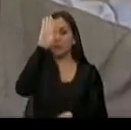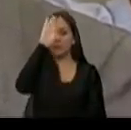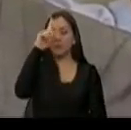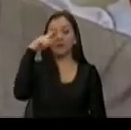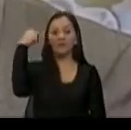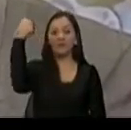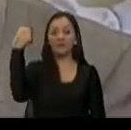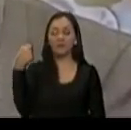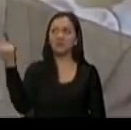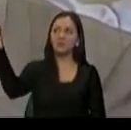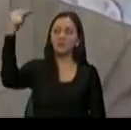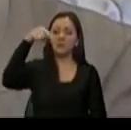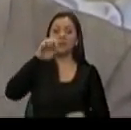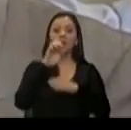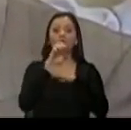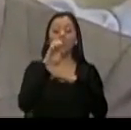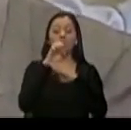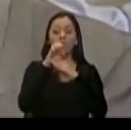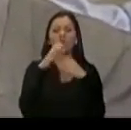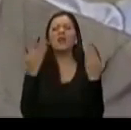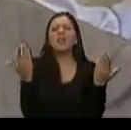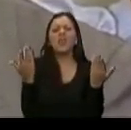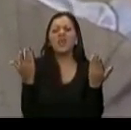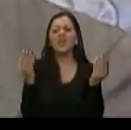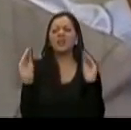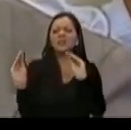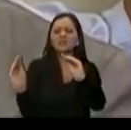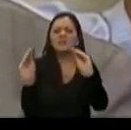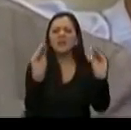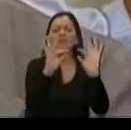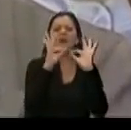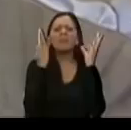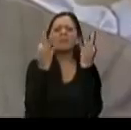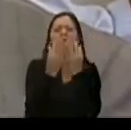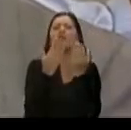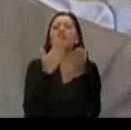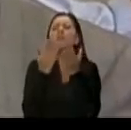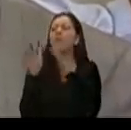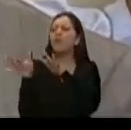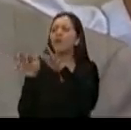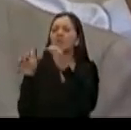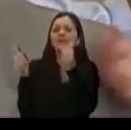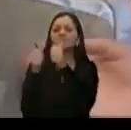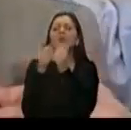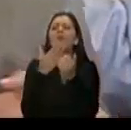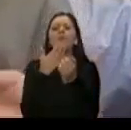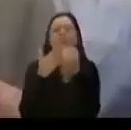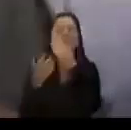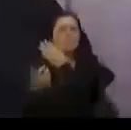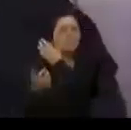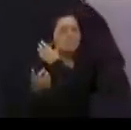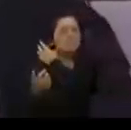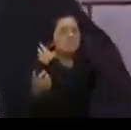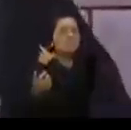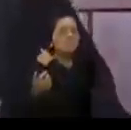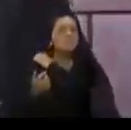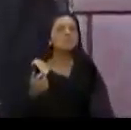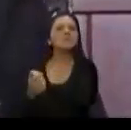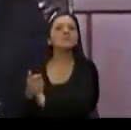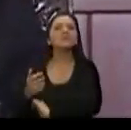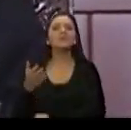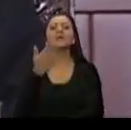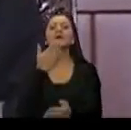en Ecuador a las familias ecuatorianas en coordinación con la Conferencia Episcopal Ecuatoriana? Muchísimas gracias, la palabra